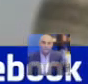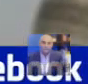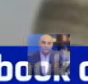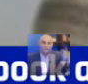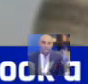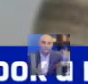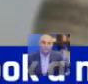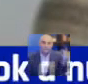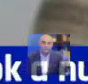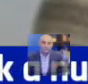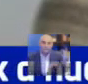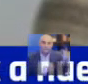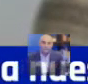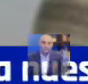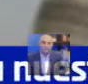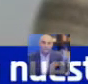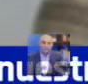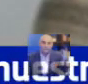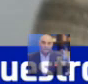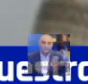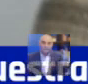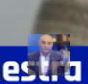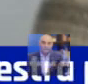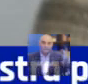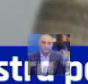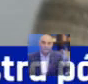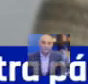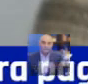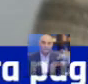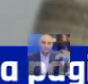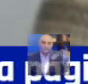donde reconoce que existió ese